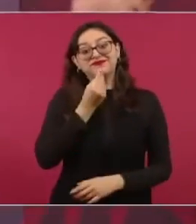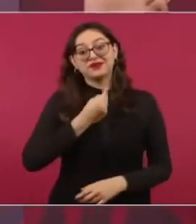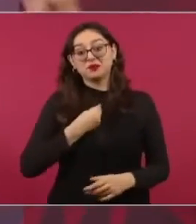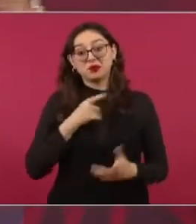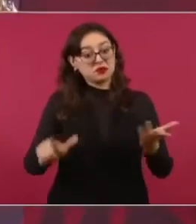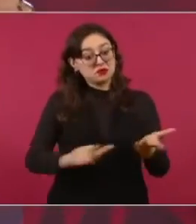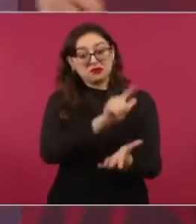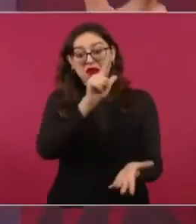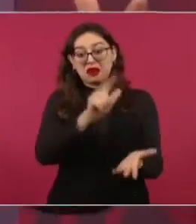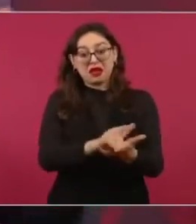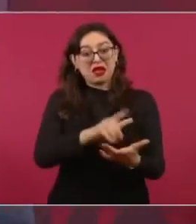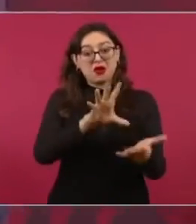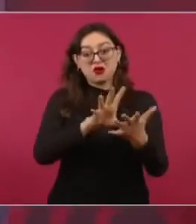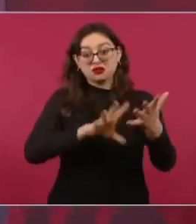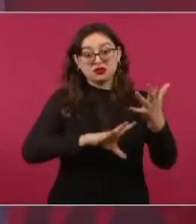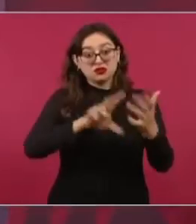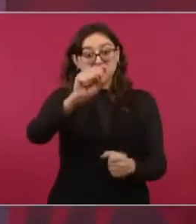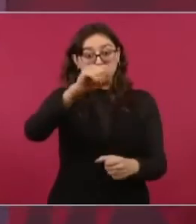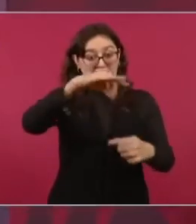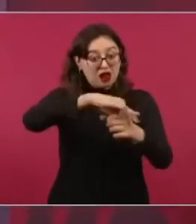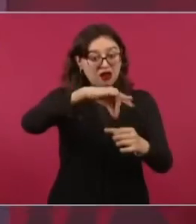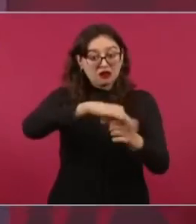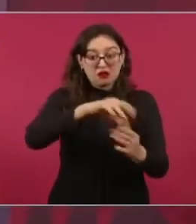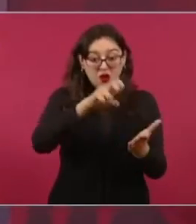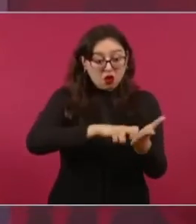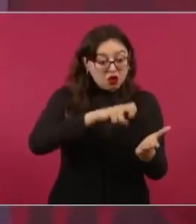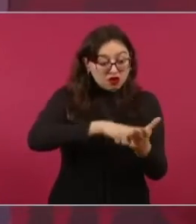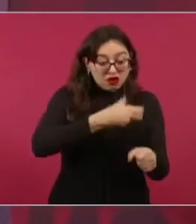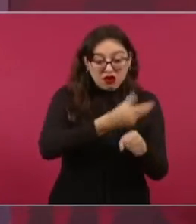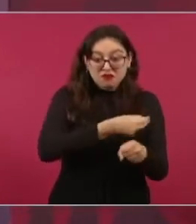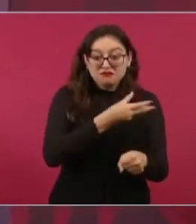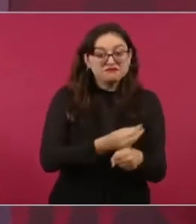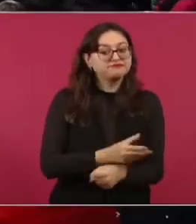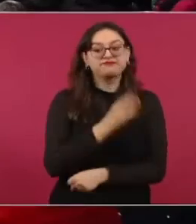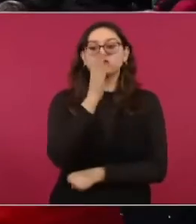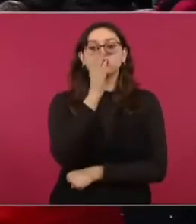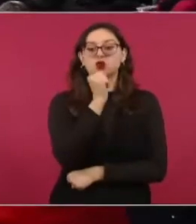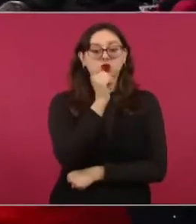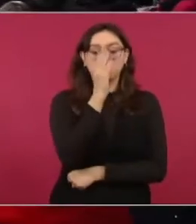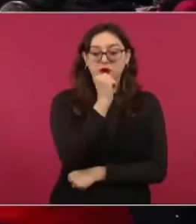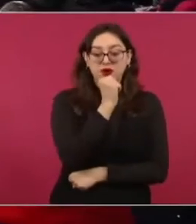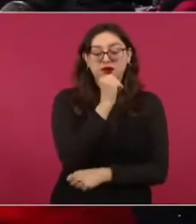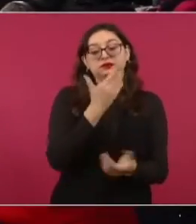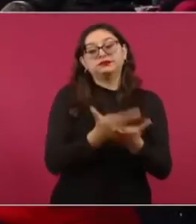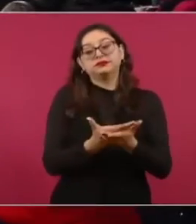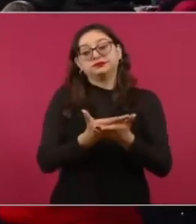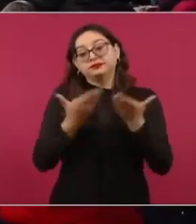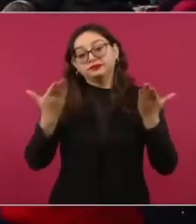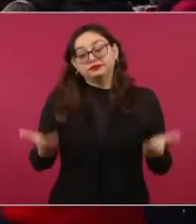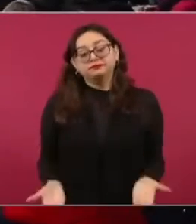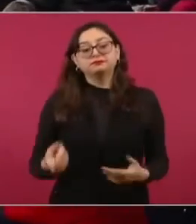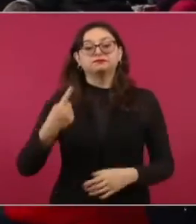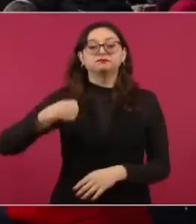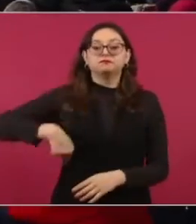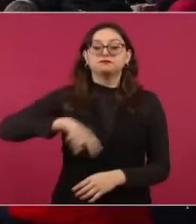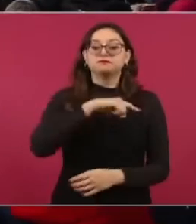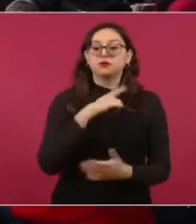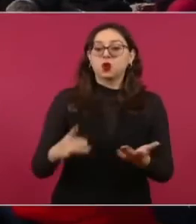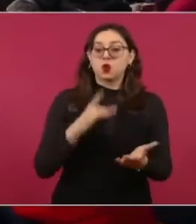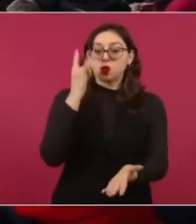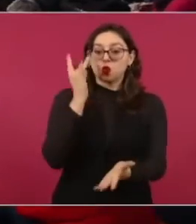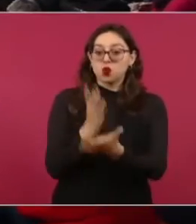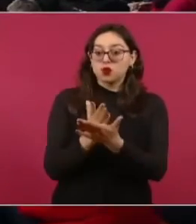Entonces solo nos dejaron la posibilidad de hacer una reforma legal que